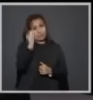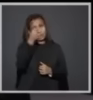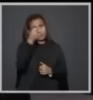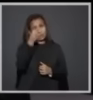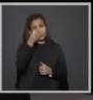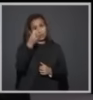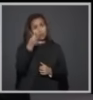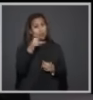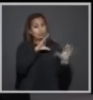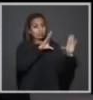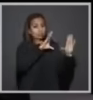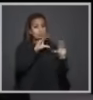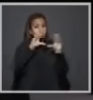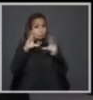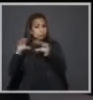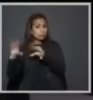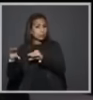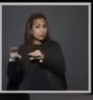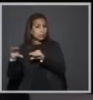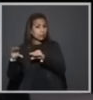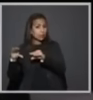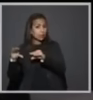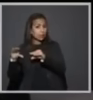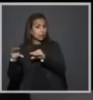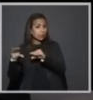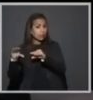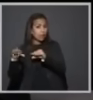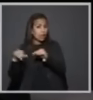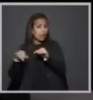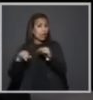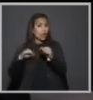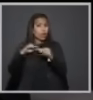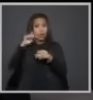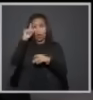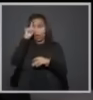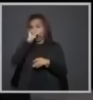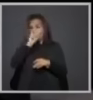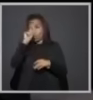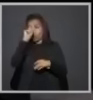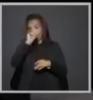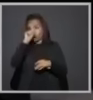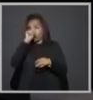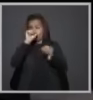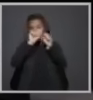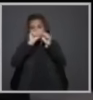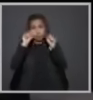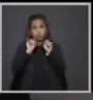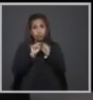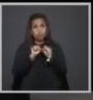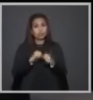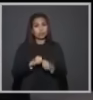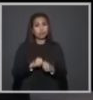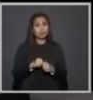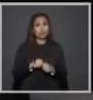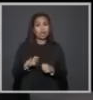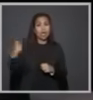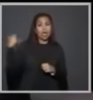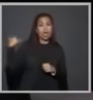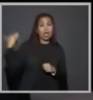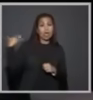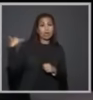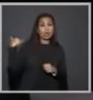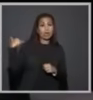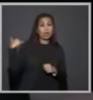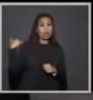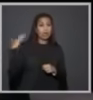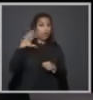se enseña con dimensión social. Hace poco terminó un rector